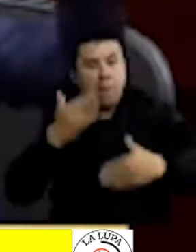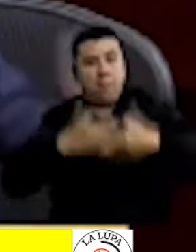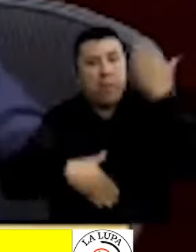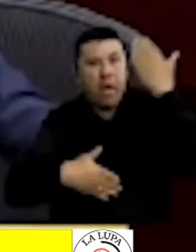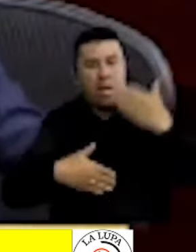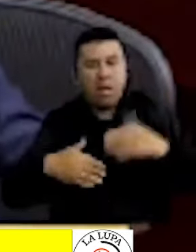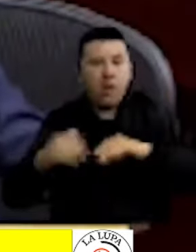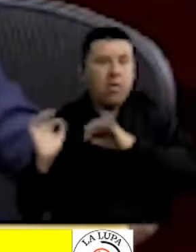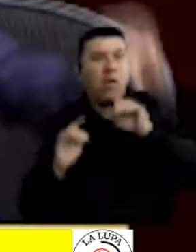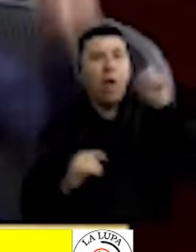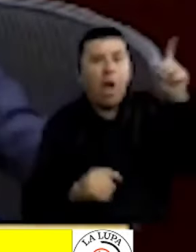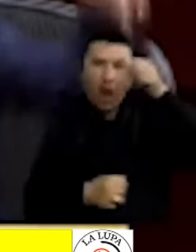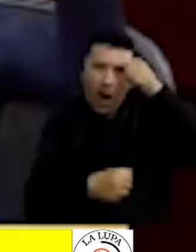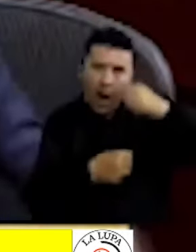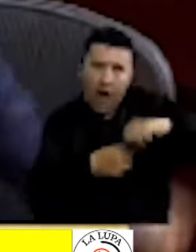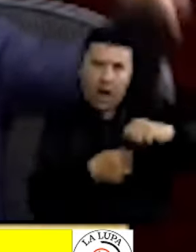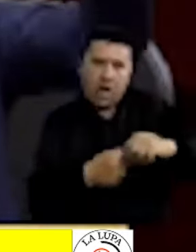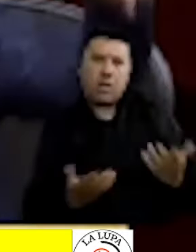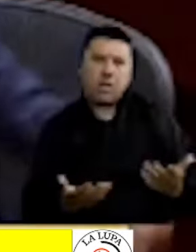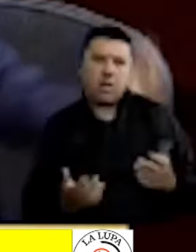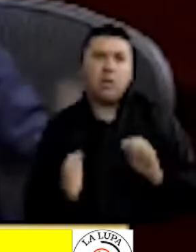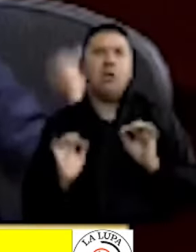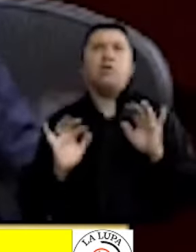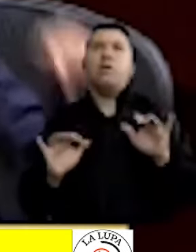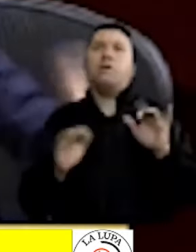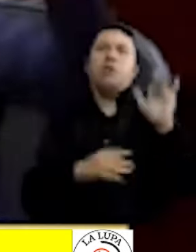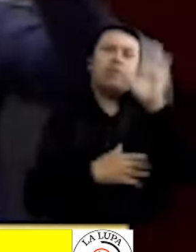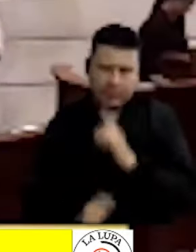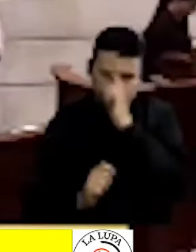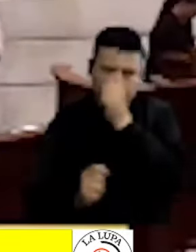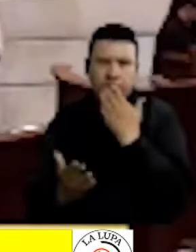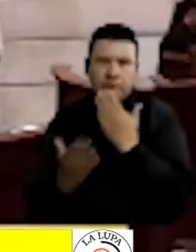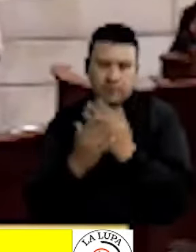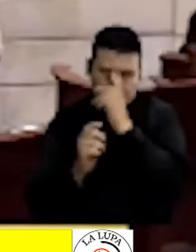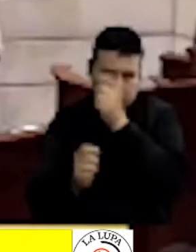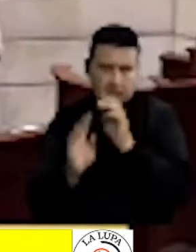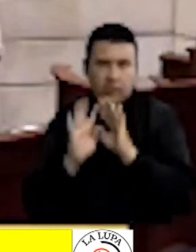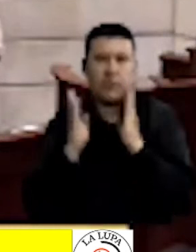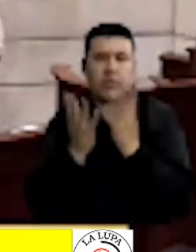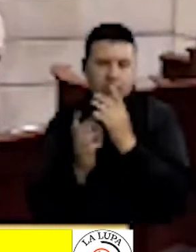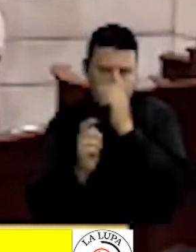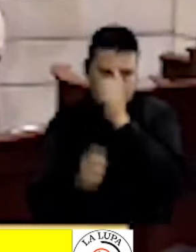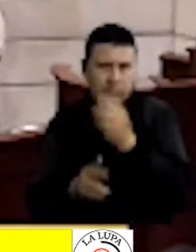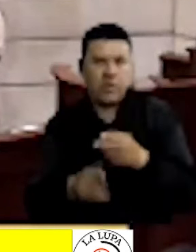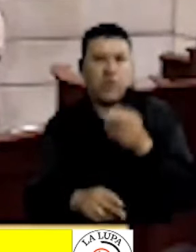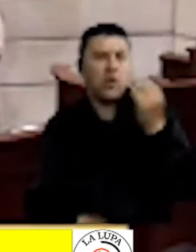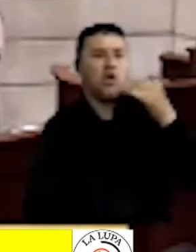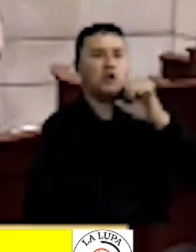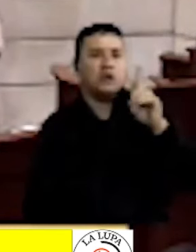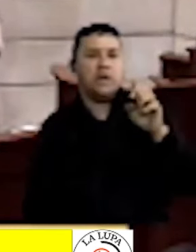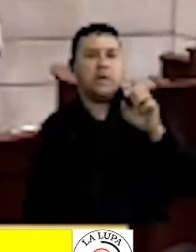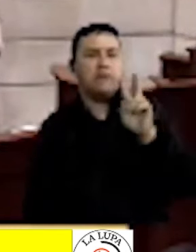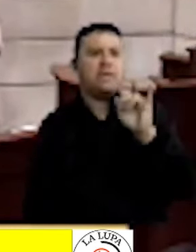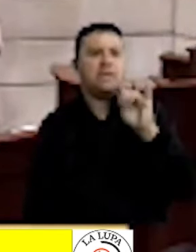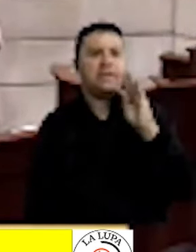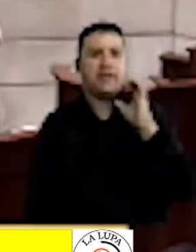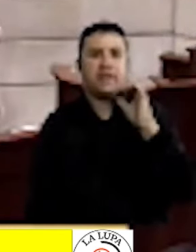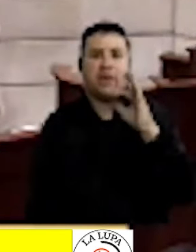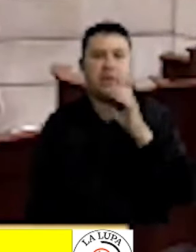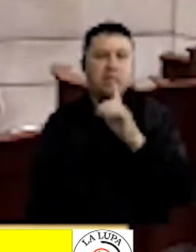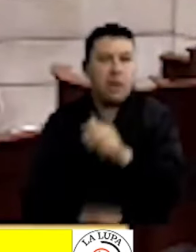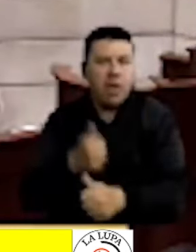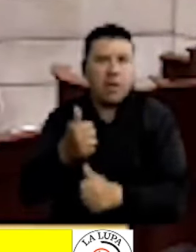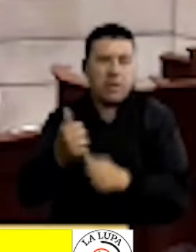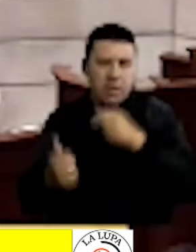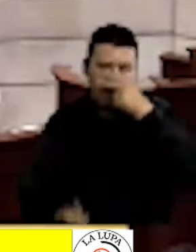al autorizar ir a sesionar al departamento de Arauca. Senador José Vicente Carreño, con la asesoría de su